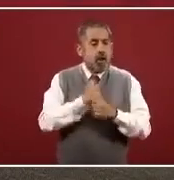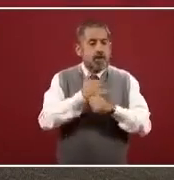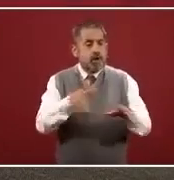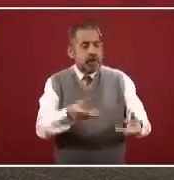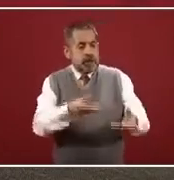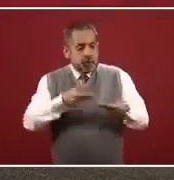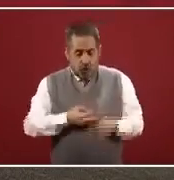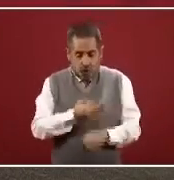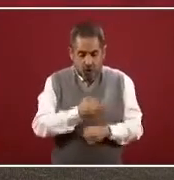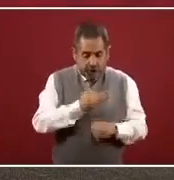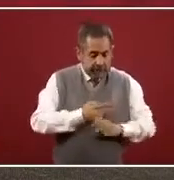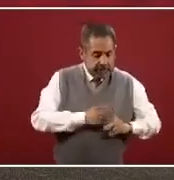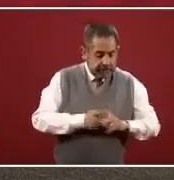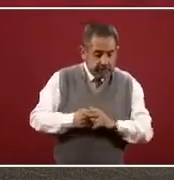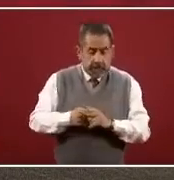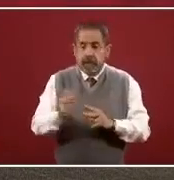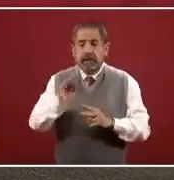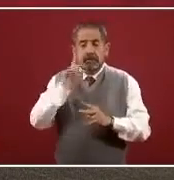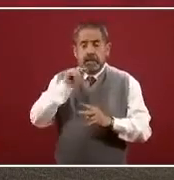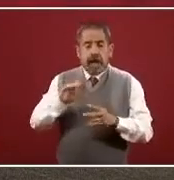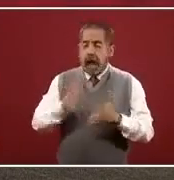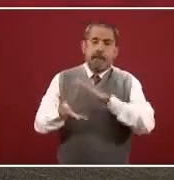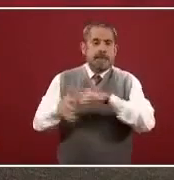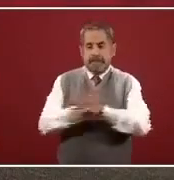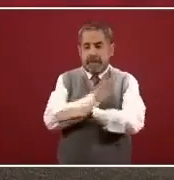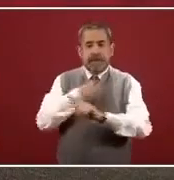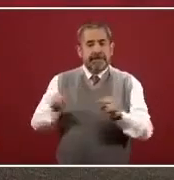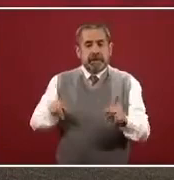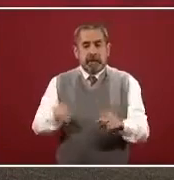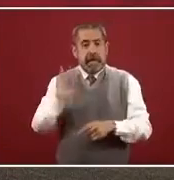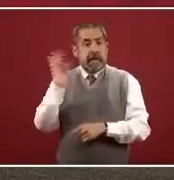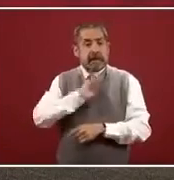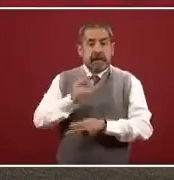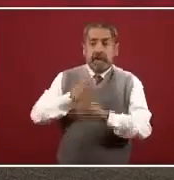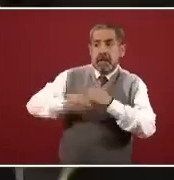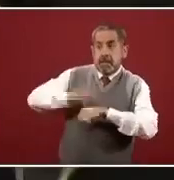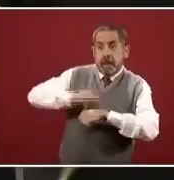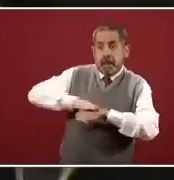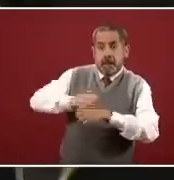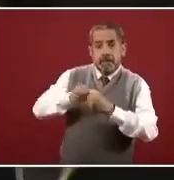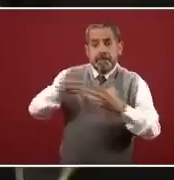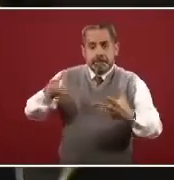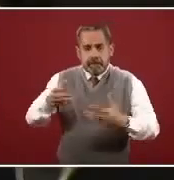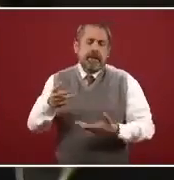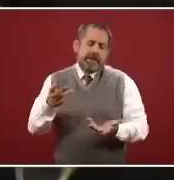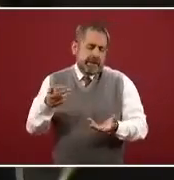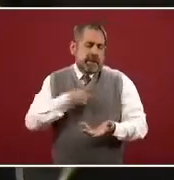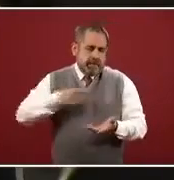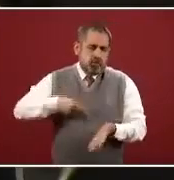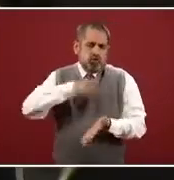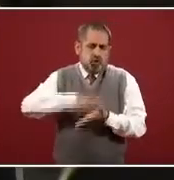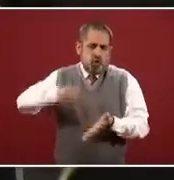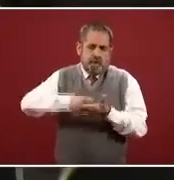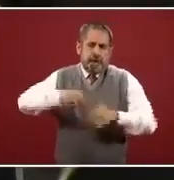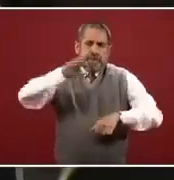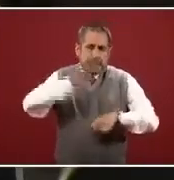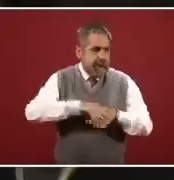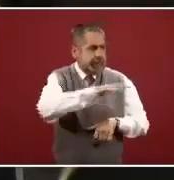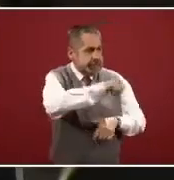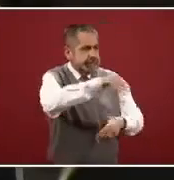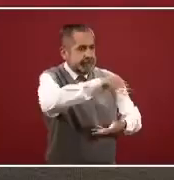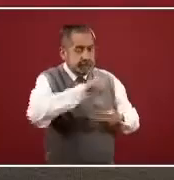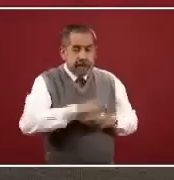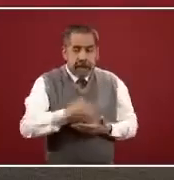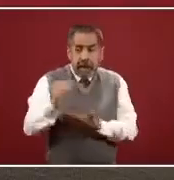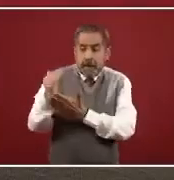en el momento. Esto puede cambiar. Entonces, si vemos que hay una mayor carga, pues vamos a tener que comprar más insumos. Si vemos que hay una menor carga,